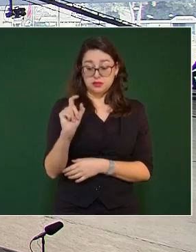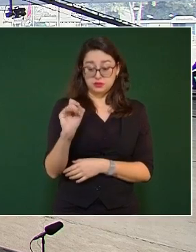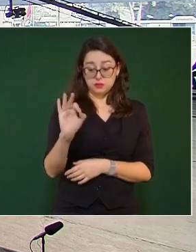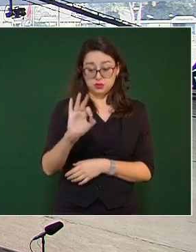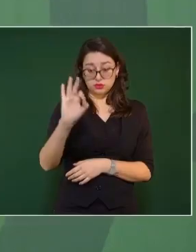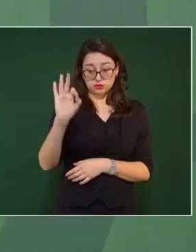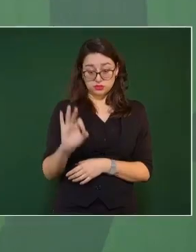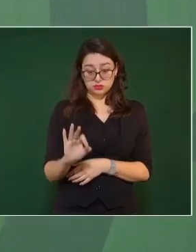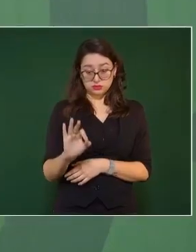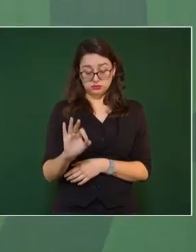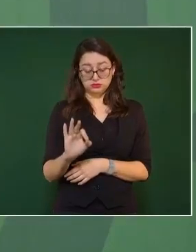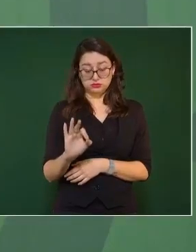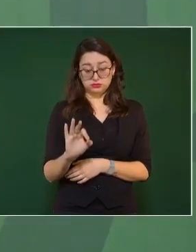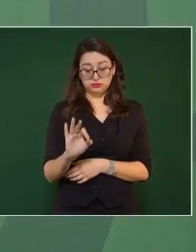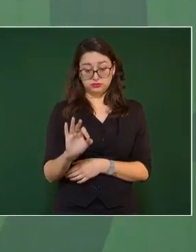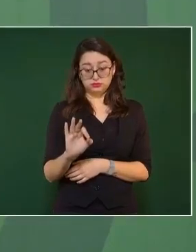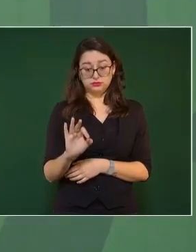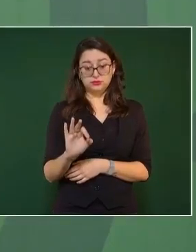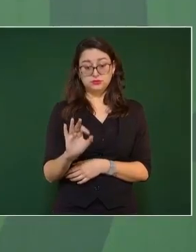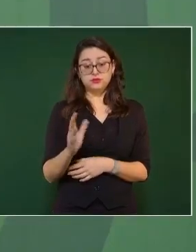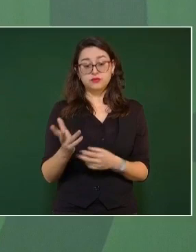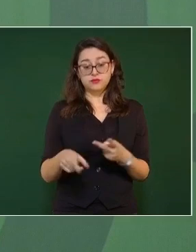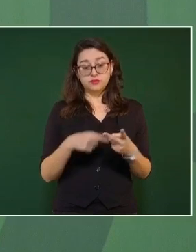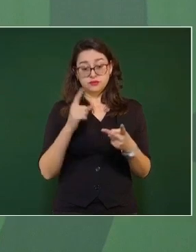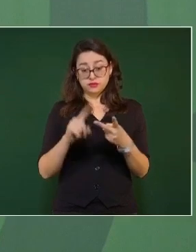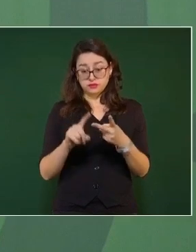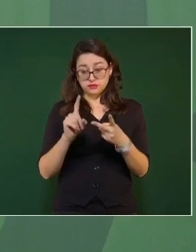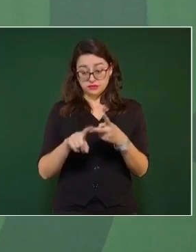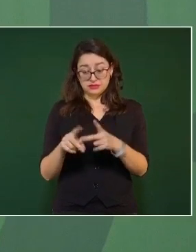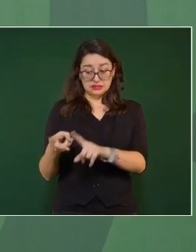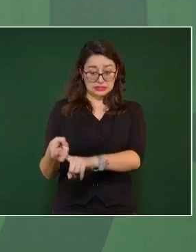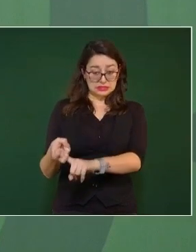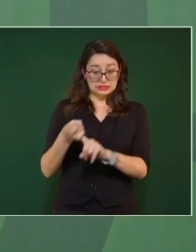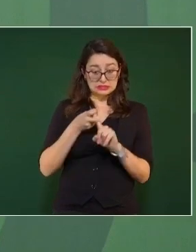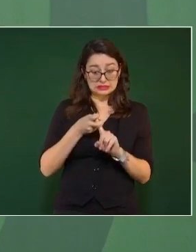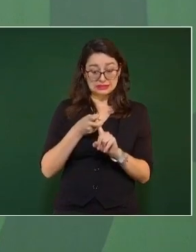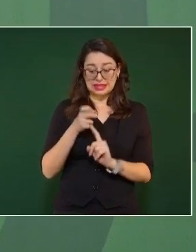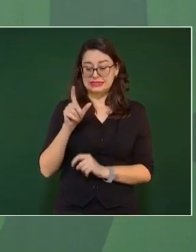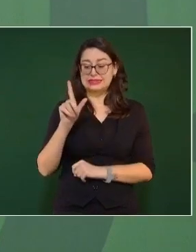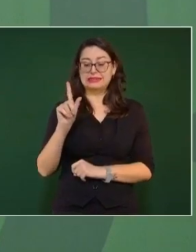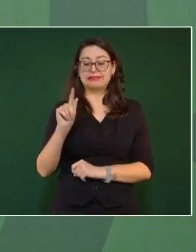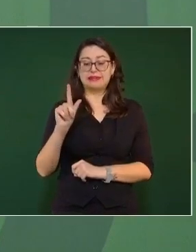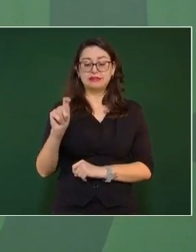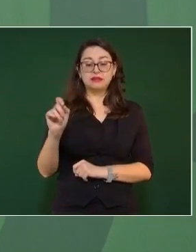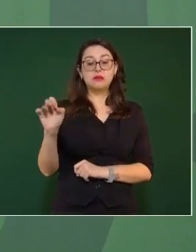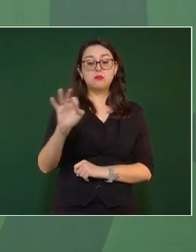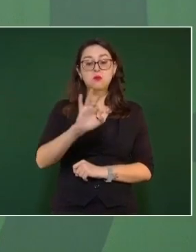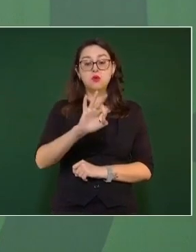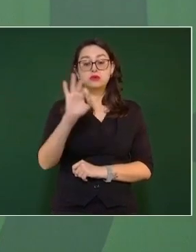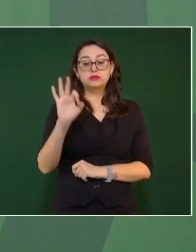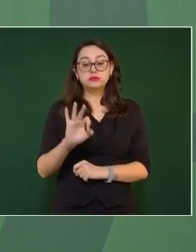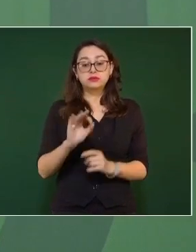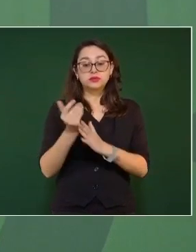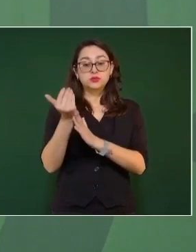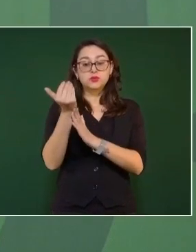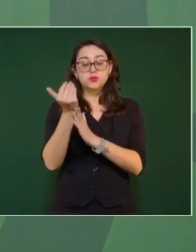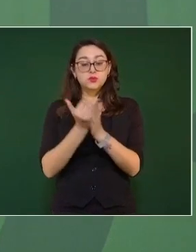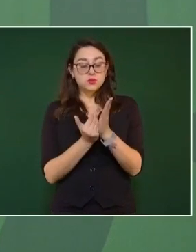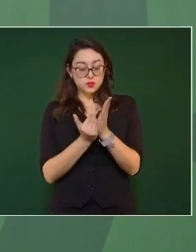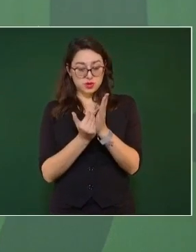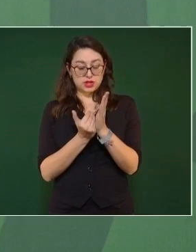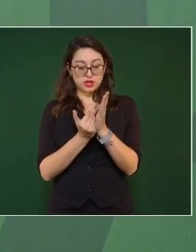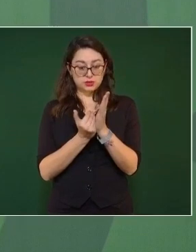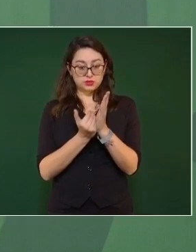20% de disminución. En secuestro, más del 70%